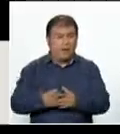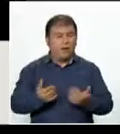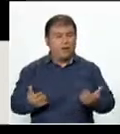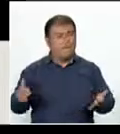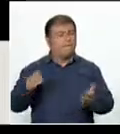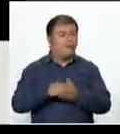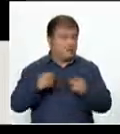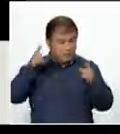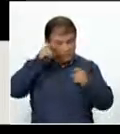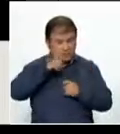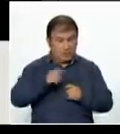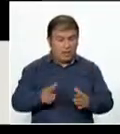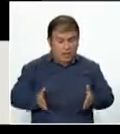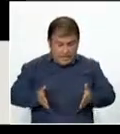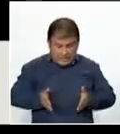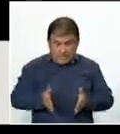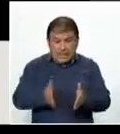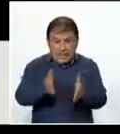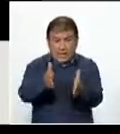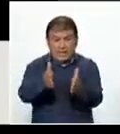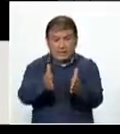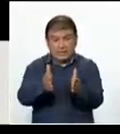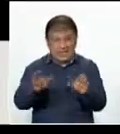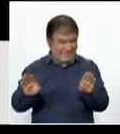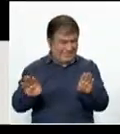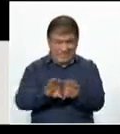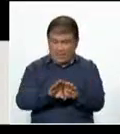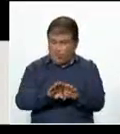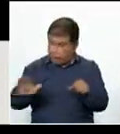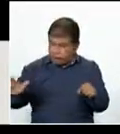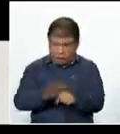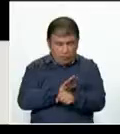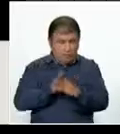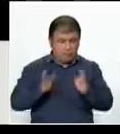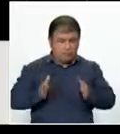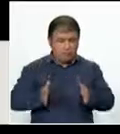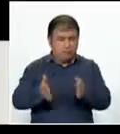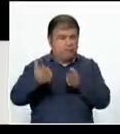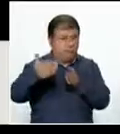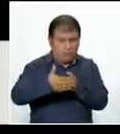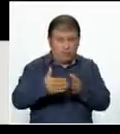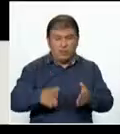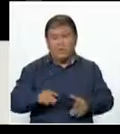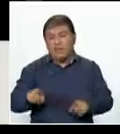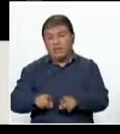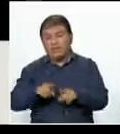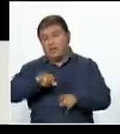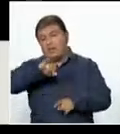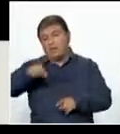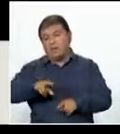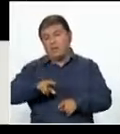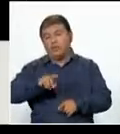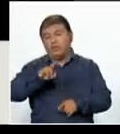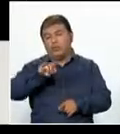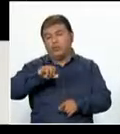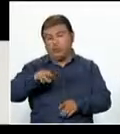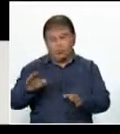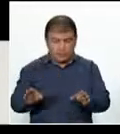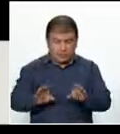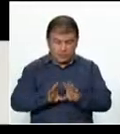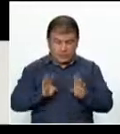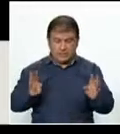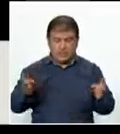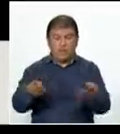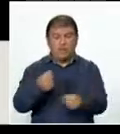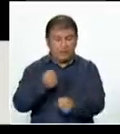aún más. Esta calle está cerrada por completo y por supuesto el Jirón de la Unión también ha quedado totalmente cercado